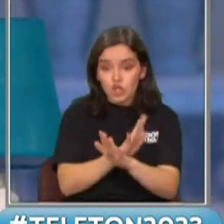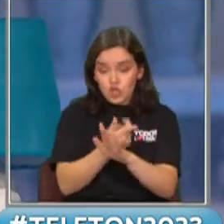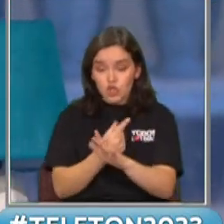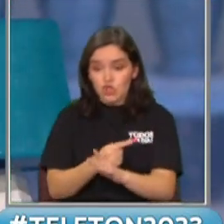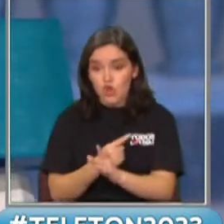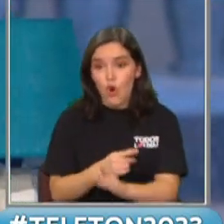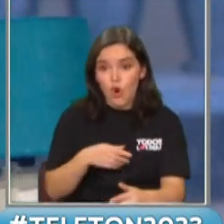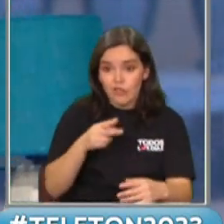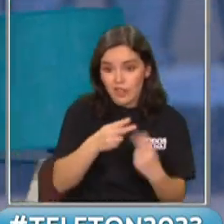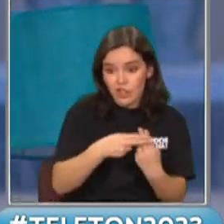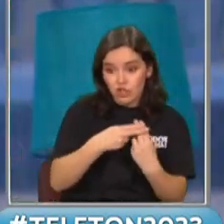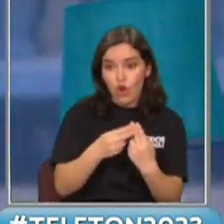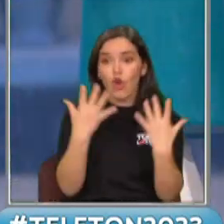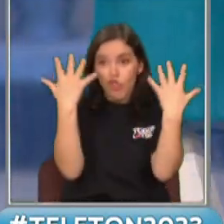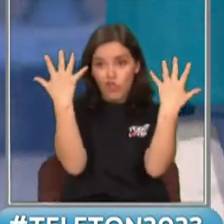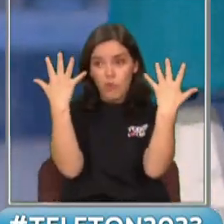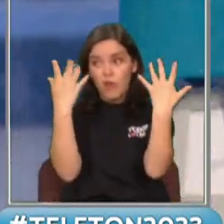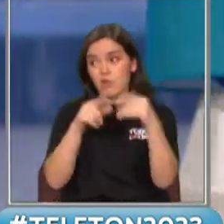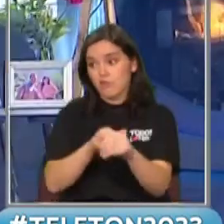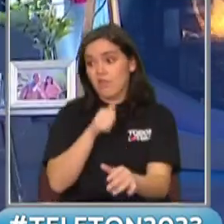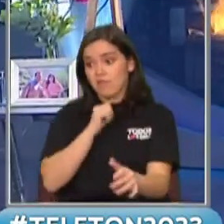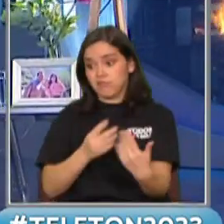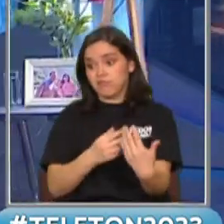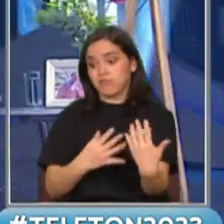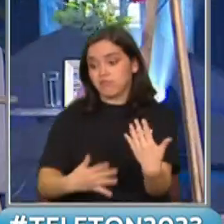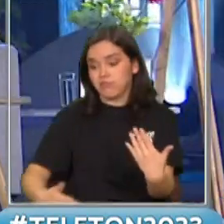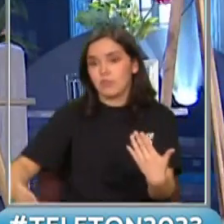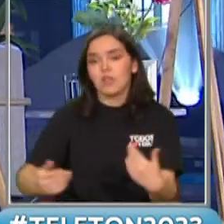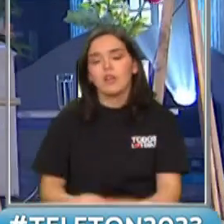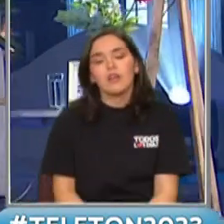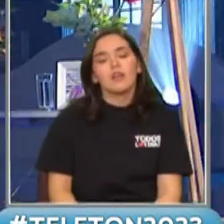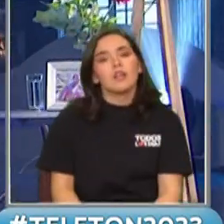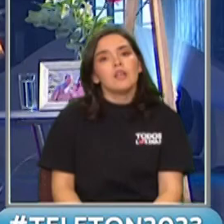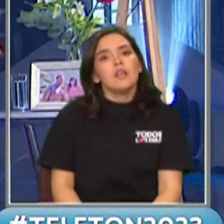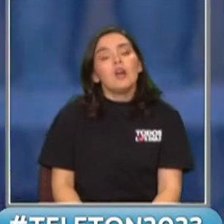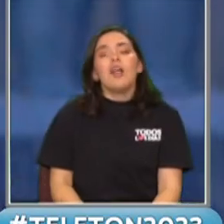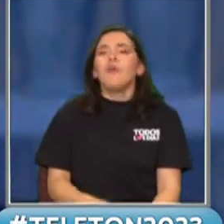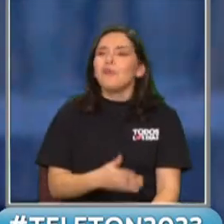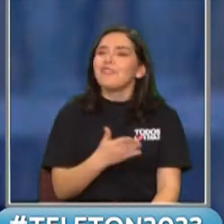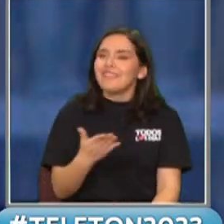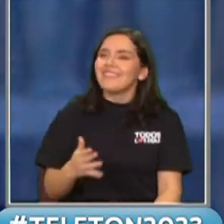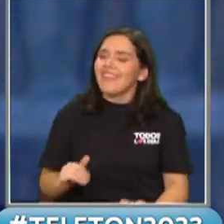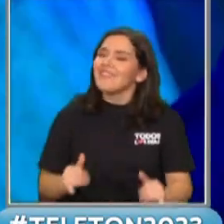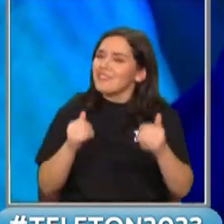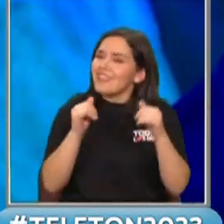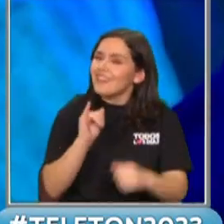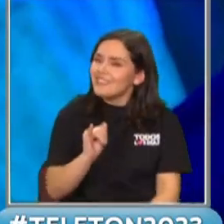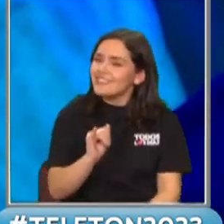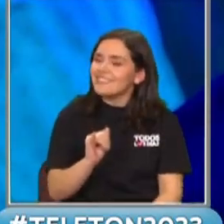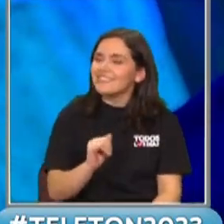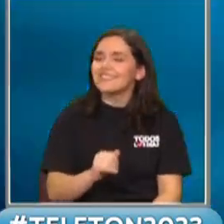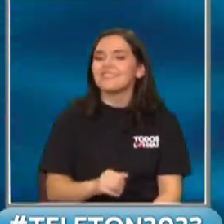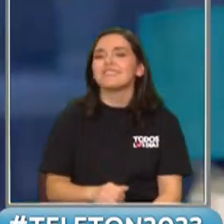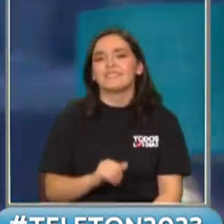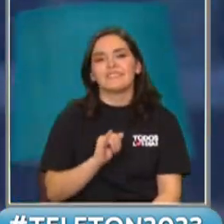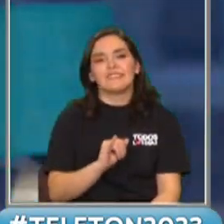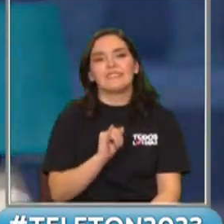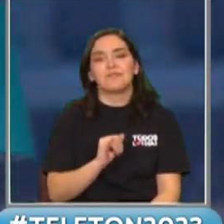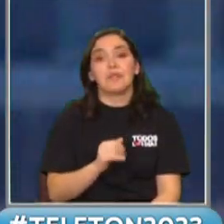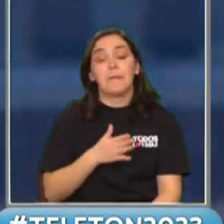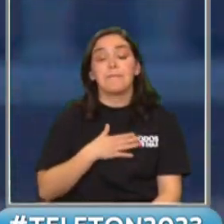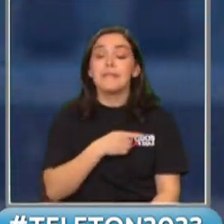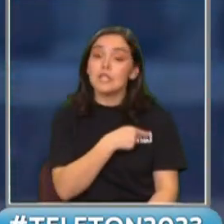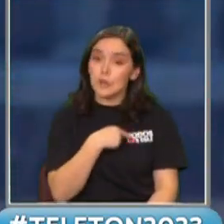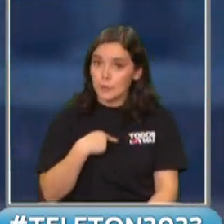quedó una en el camino porque Oh Oye lo han pasado bien no Sí oye mi